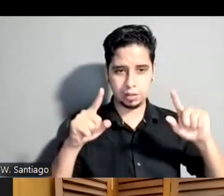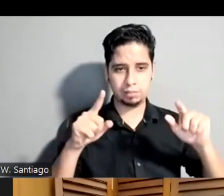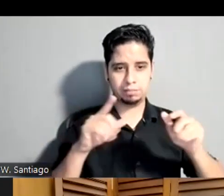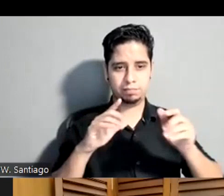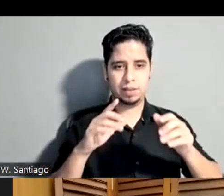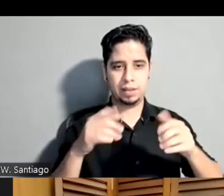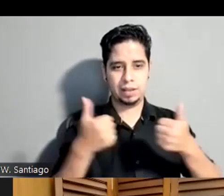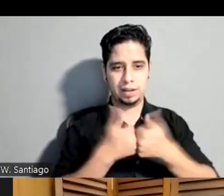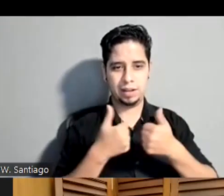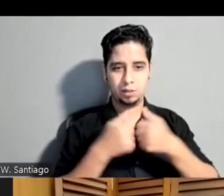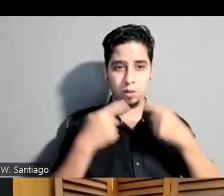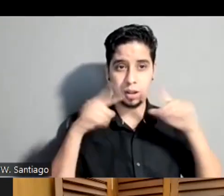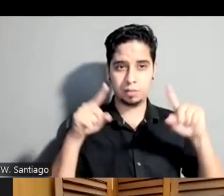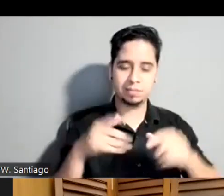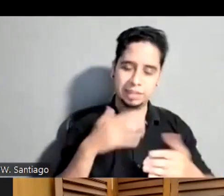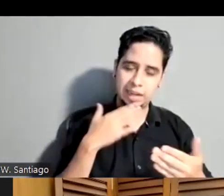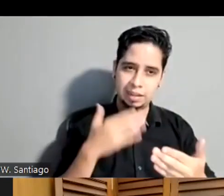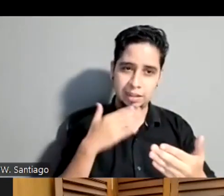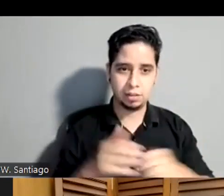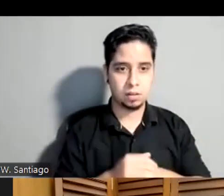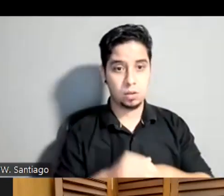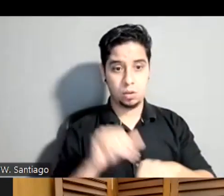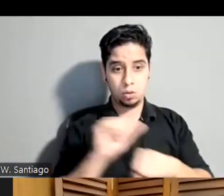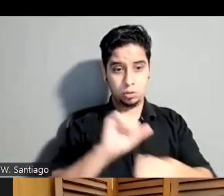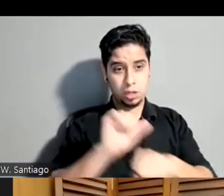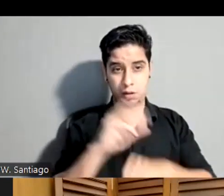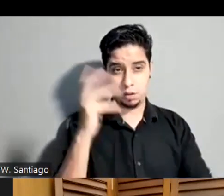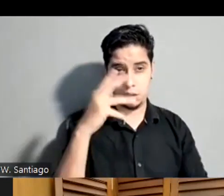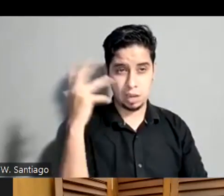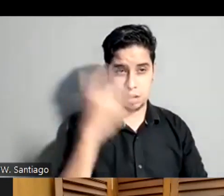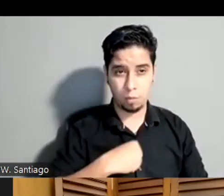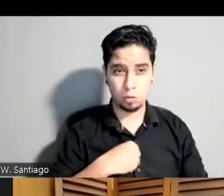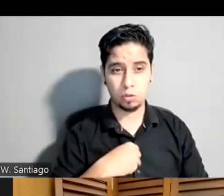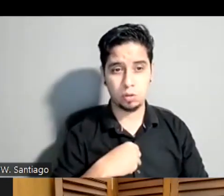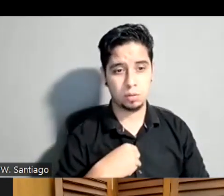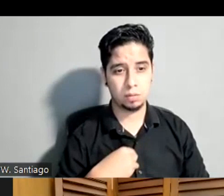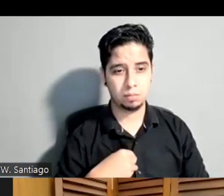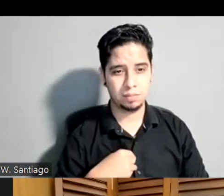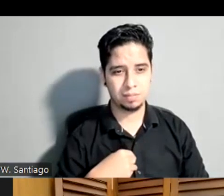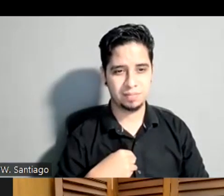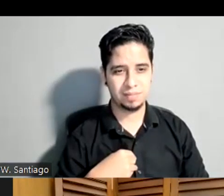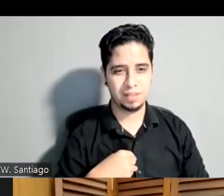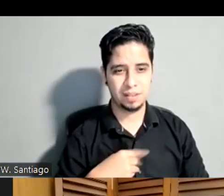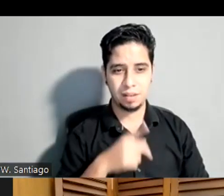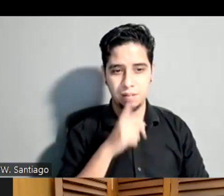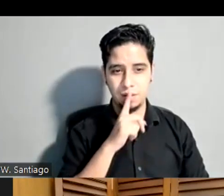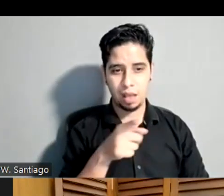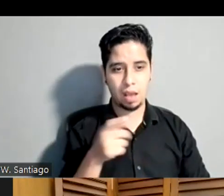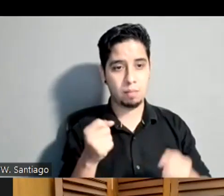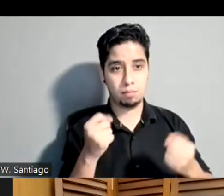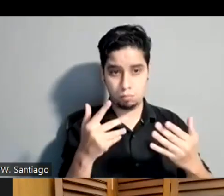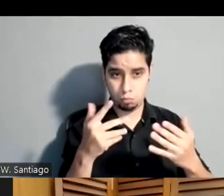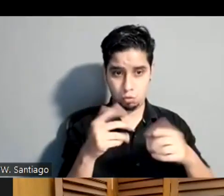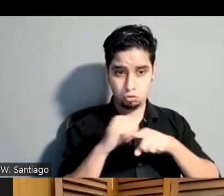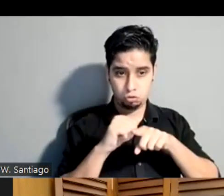superado. Gracias. Un trabajo hermoso, de verdad que sí. Sé que te tuvo que haber tomado un montón